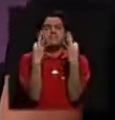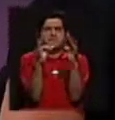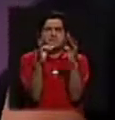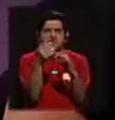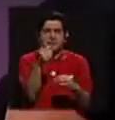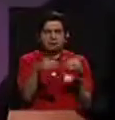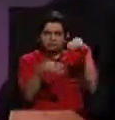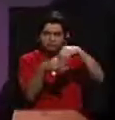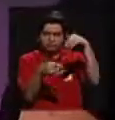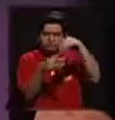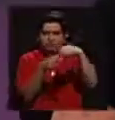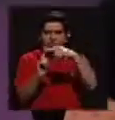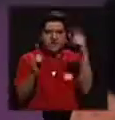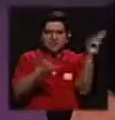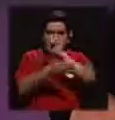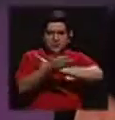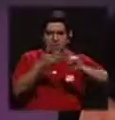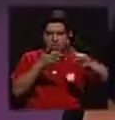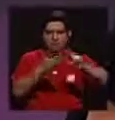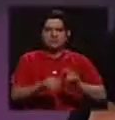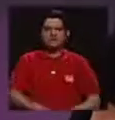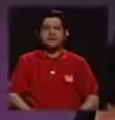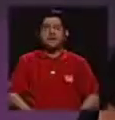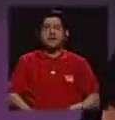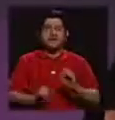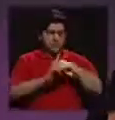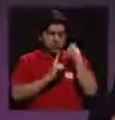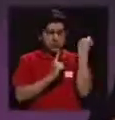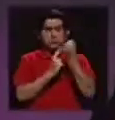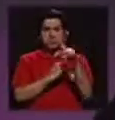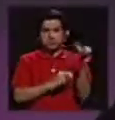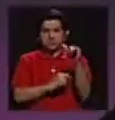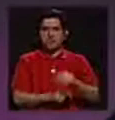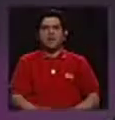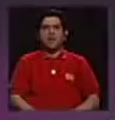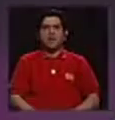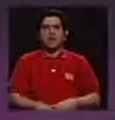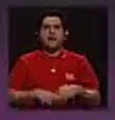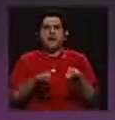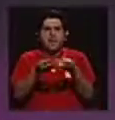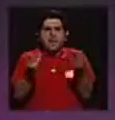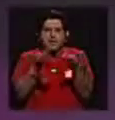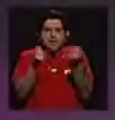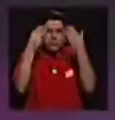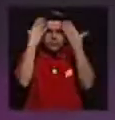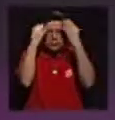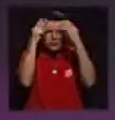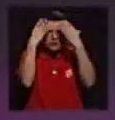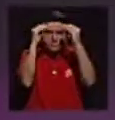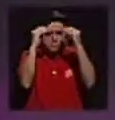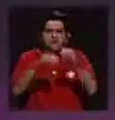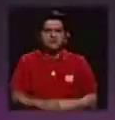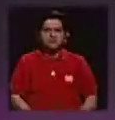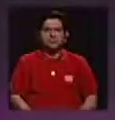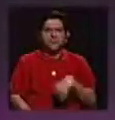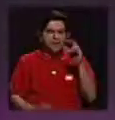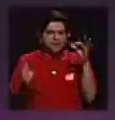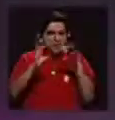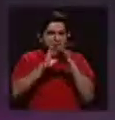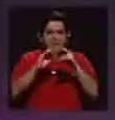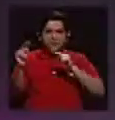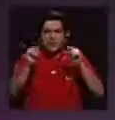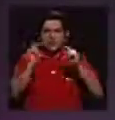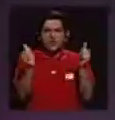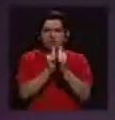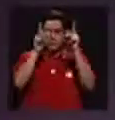un aporte desde la academia, desde la sociedad civil a la generación de información sobre la trata de personas